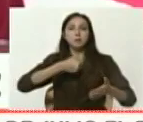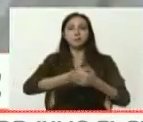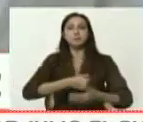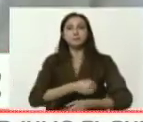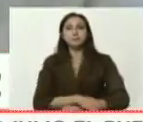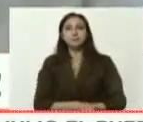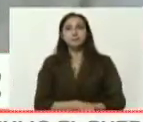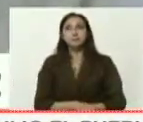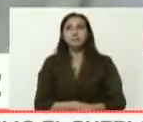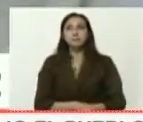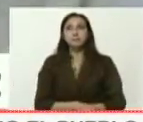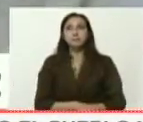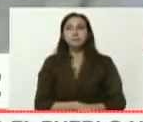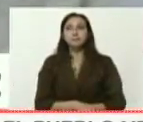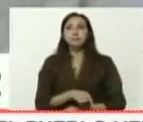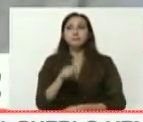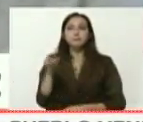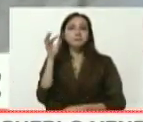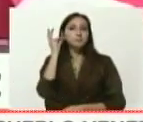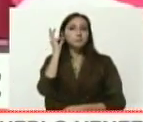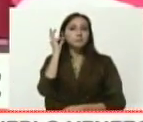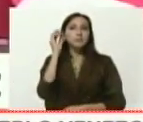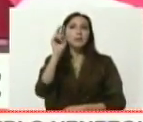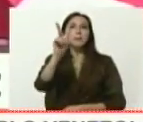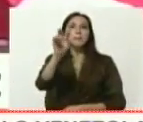Lidia Vera.